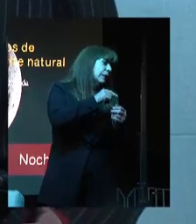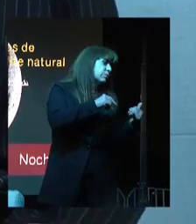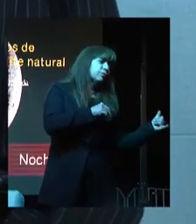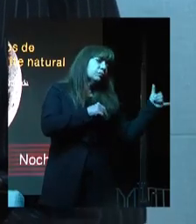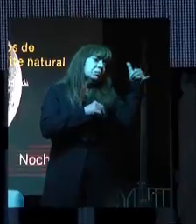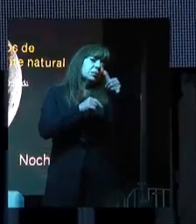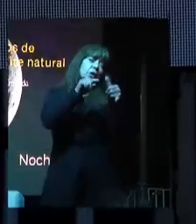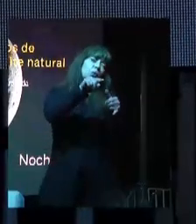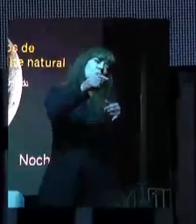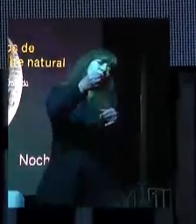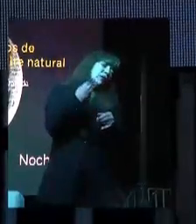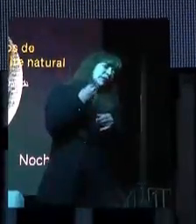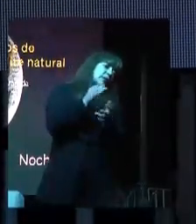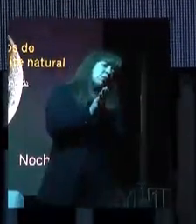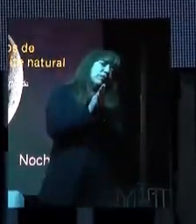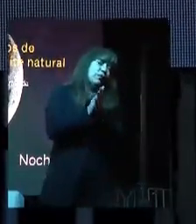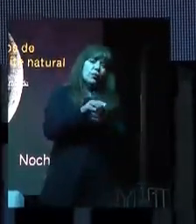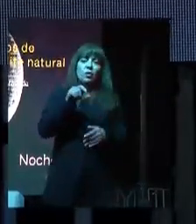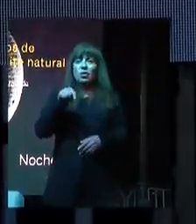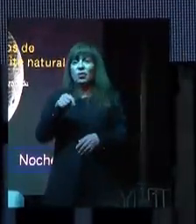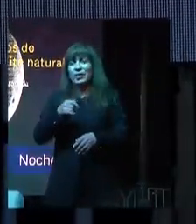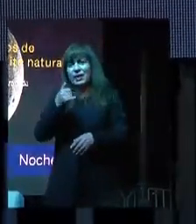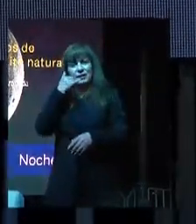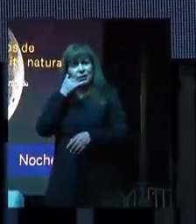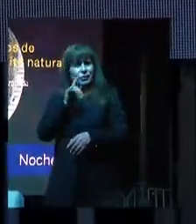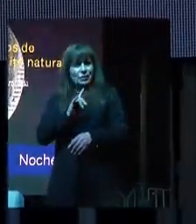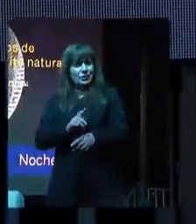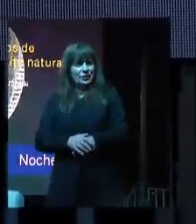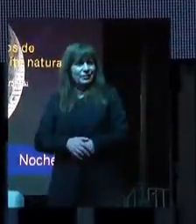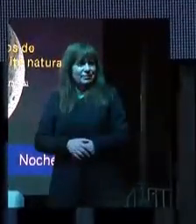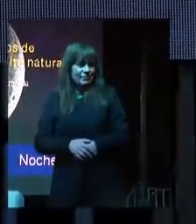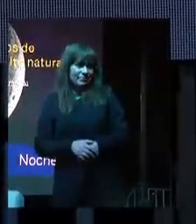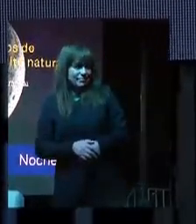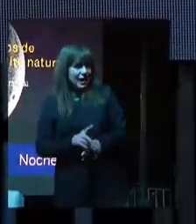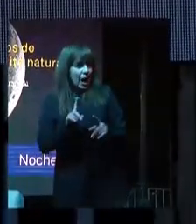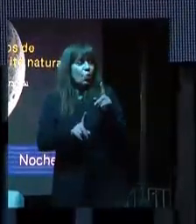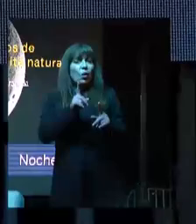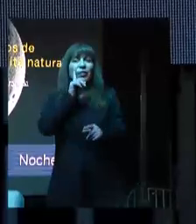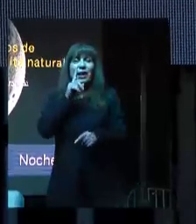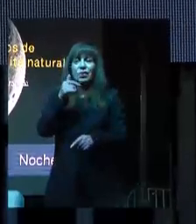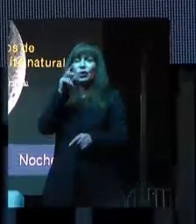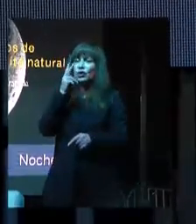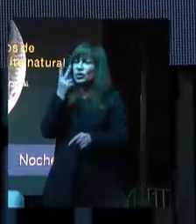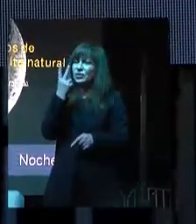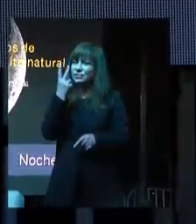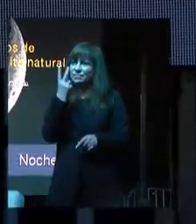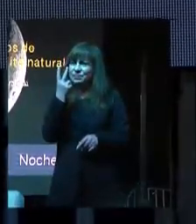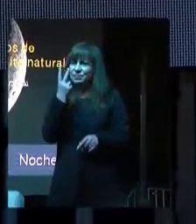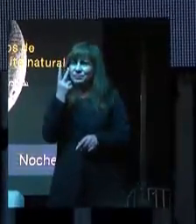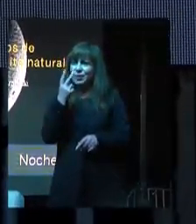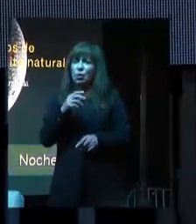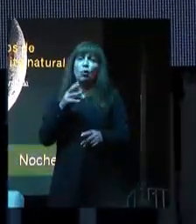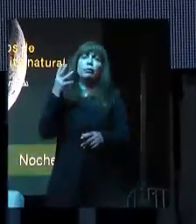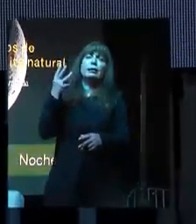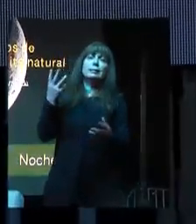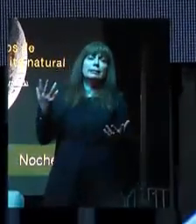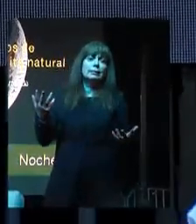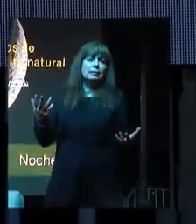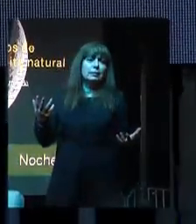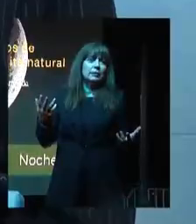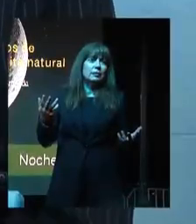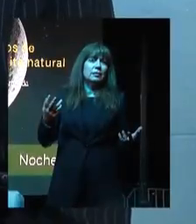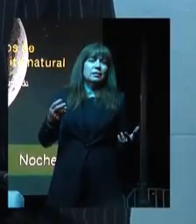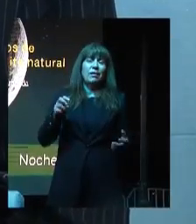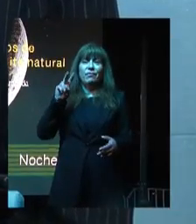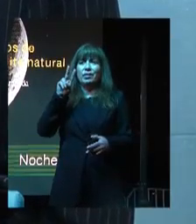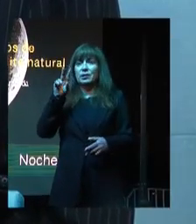día el teléfono lo tenemos como persona. Y muchos tienen 2 teléfonos. Pues si no tiene teléfono está el gato en Chile, porque hay 25